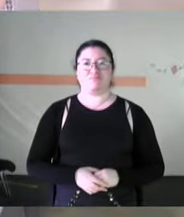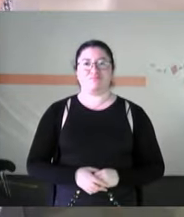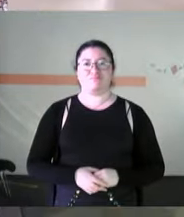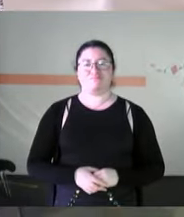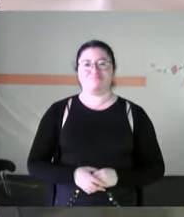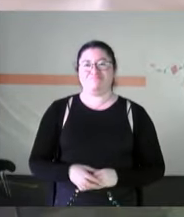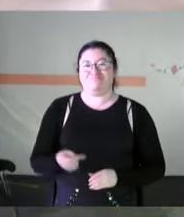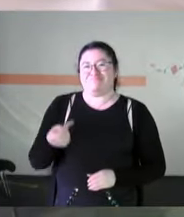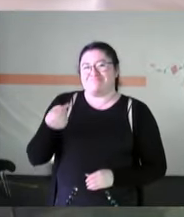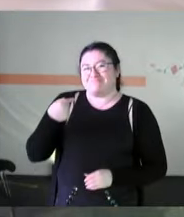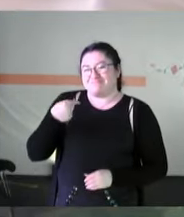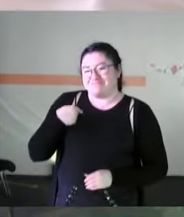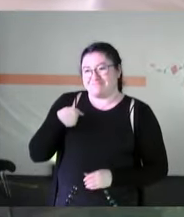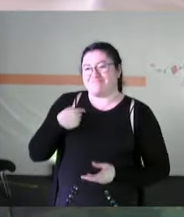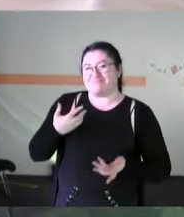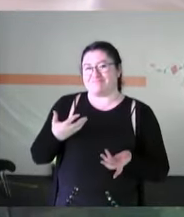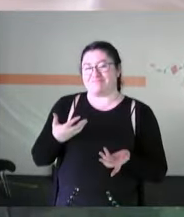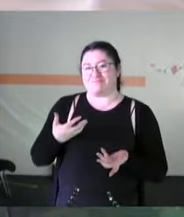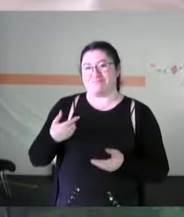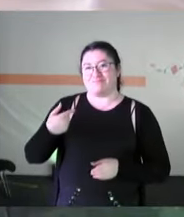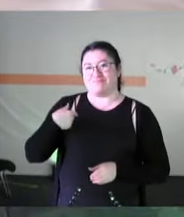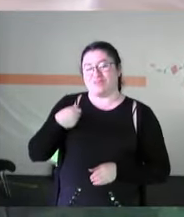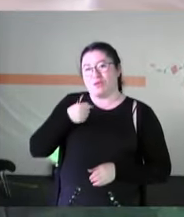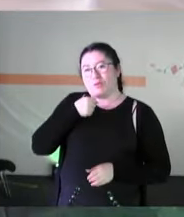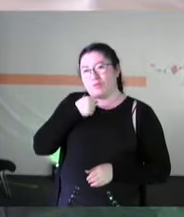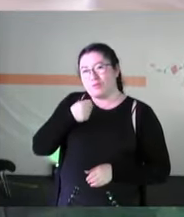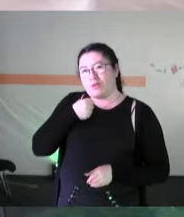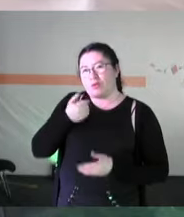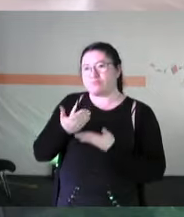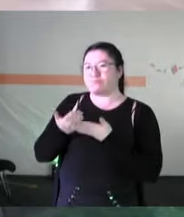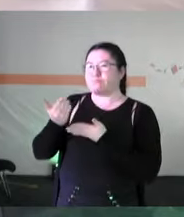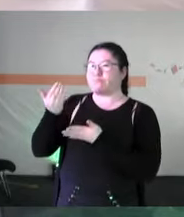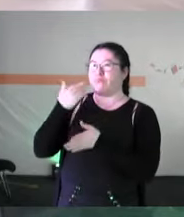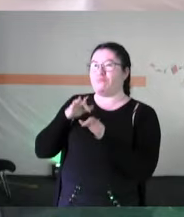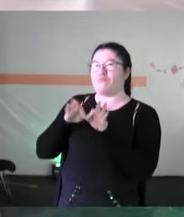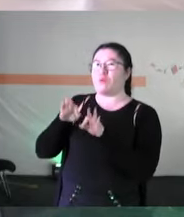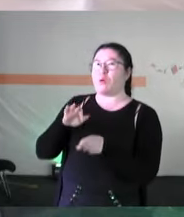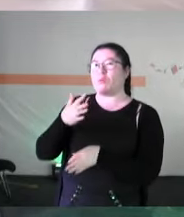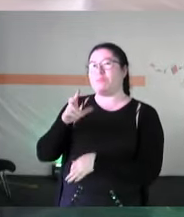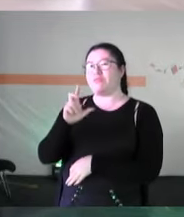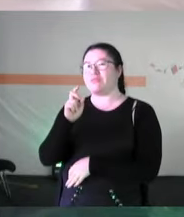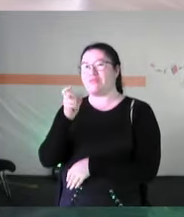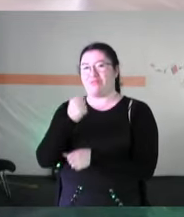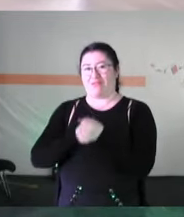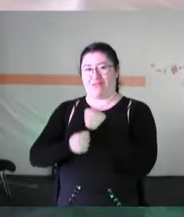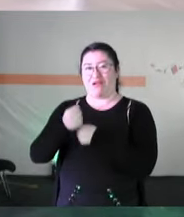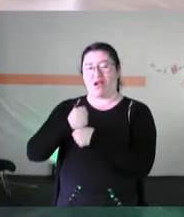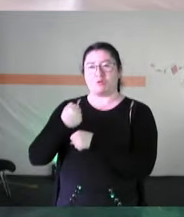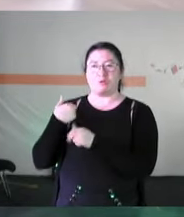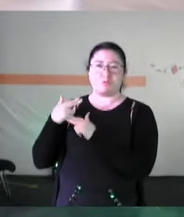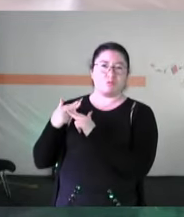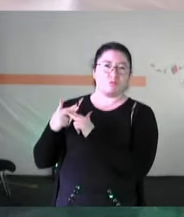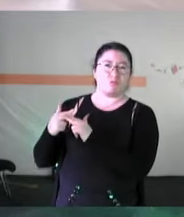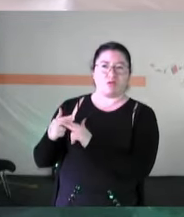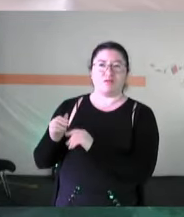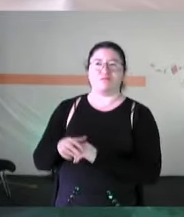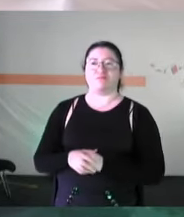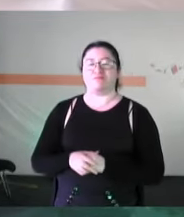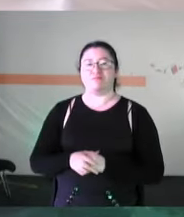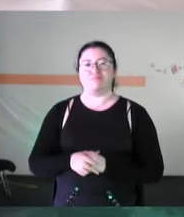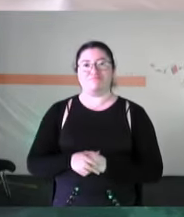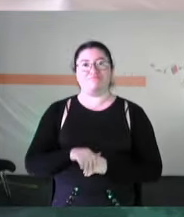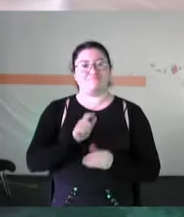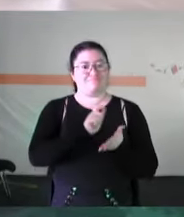Para mí era muy... Yo soy periodista hace 30 años y para mí era muy importante... Una gran cronista, además.